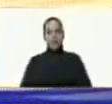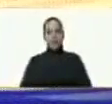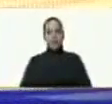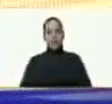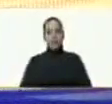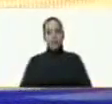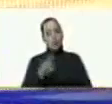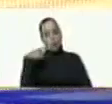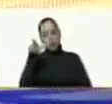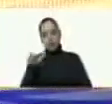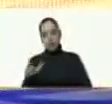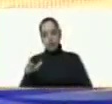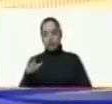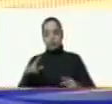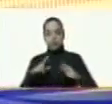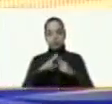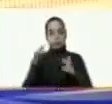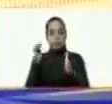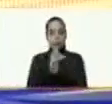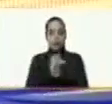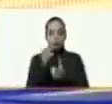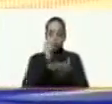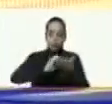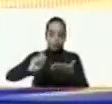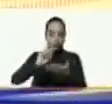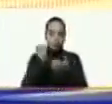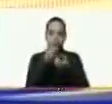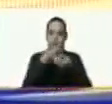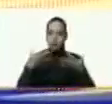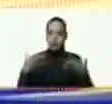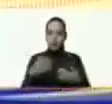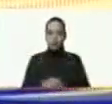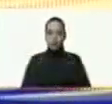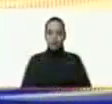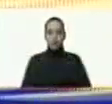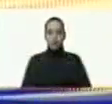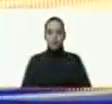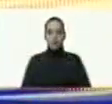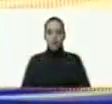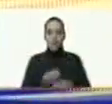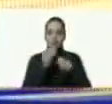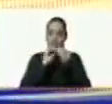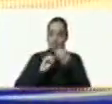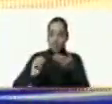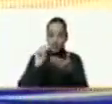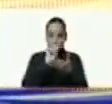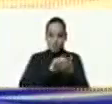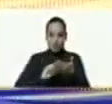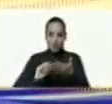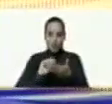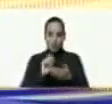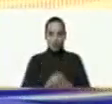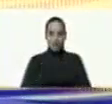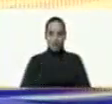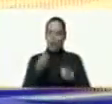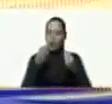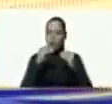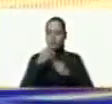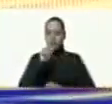gran dibujante, ¿no? Para el dibujo y la caricatura, es bueno. Estoy viendo el